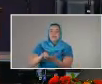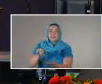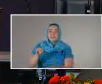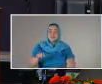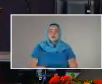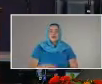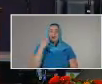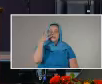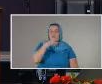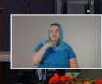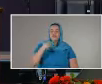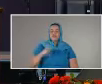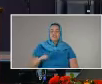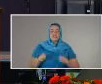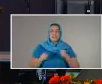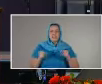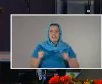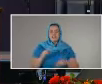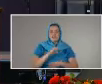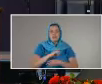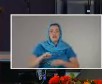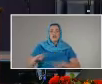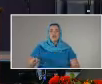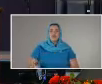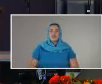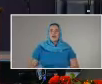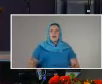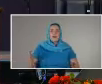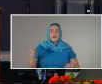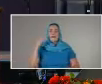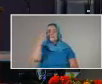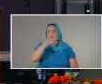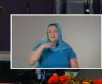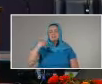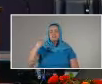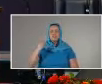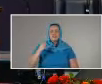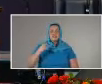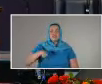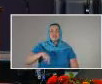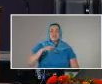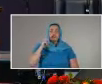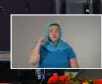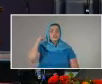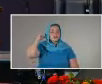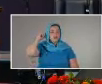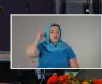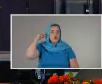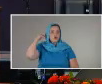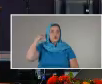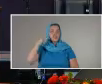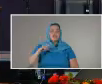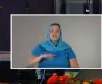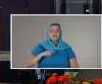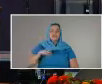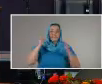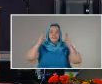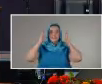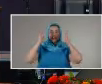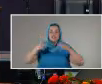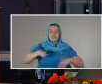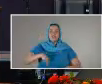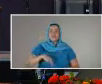hagas una obra maravillosa sobre nosotros. Nuestro oído está atento a tu palabra, Señor, para ponerla por obra, Señor,